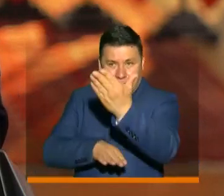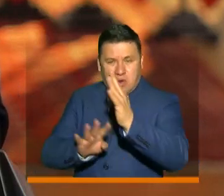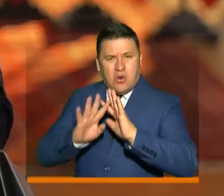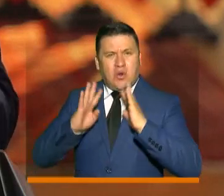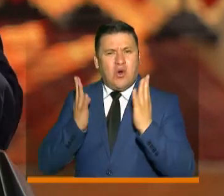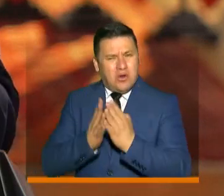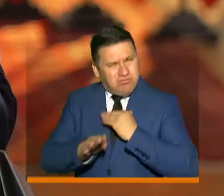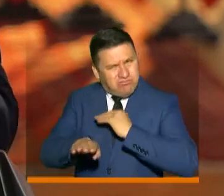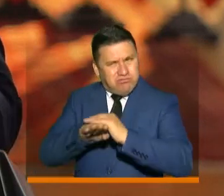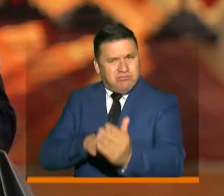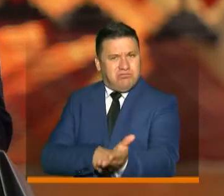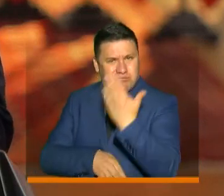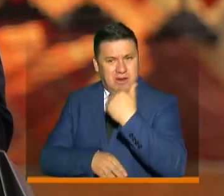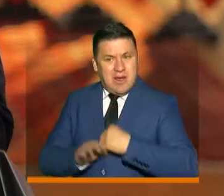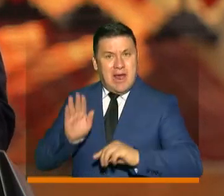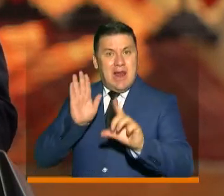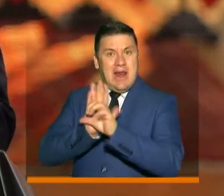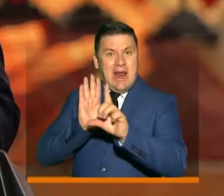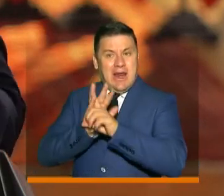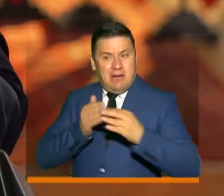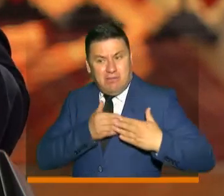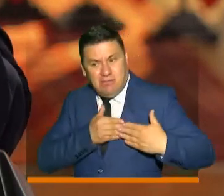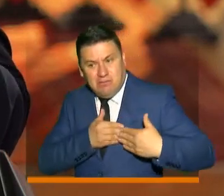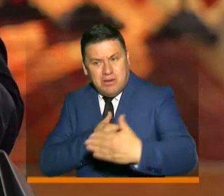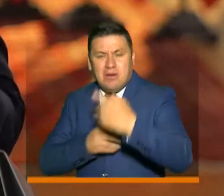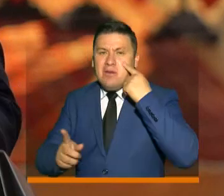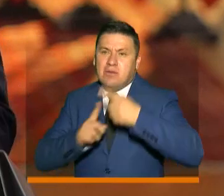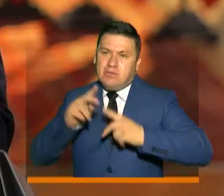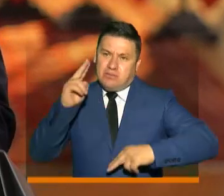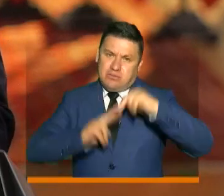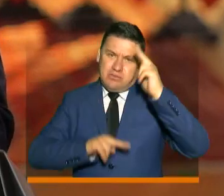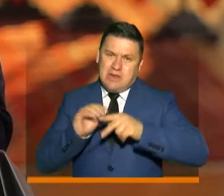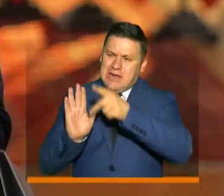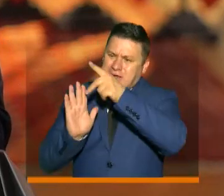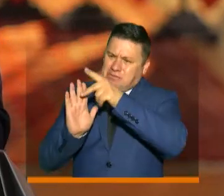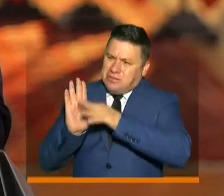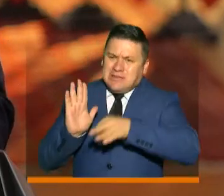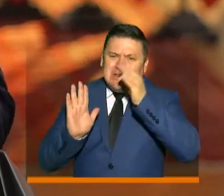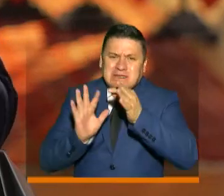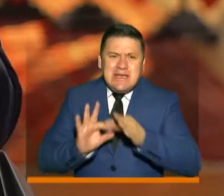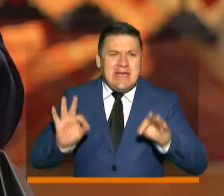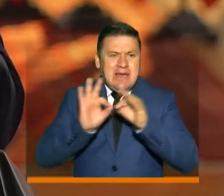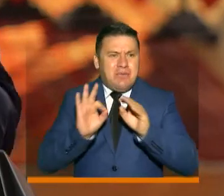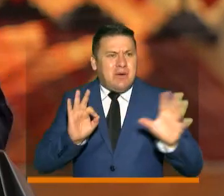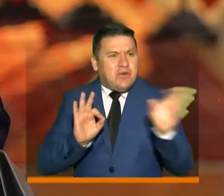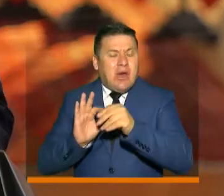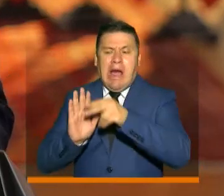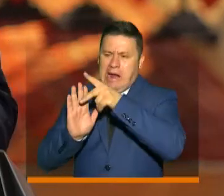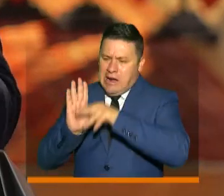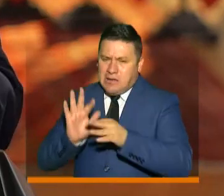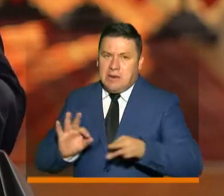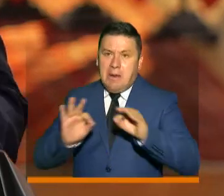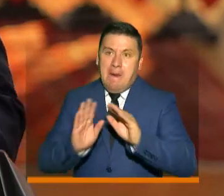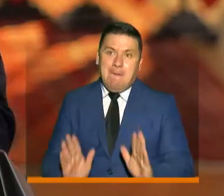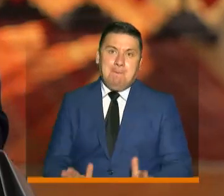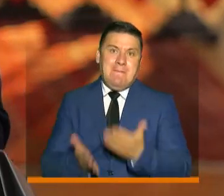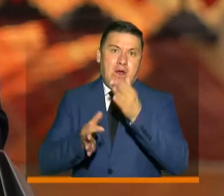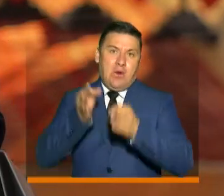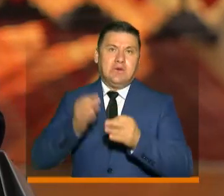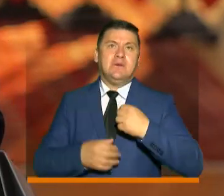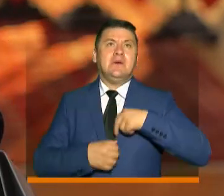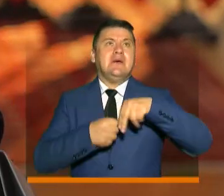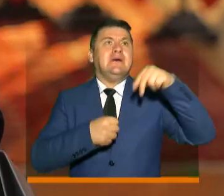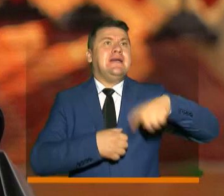para que en esta legislatura construyamos todas las reformas necesarias para mejorar la justicia que requiere el